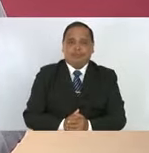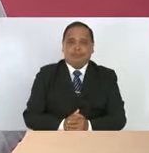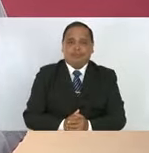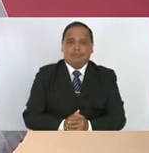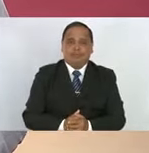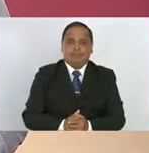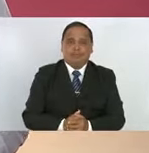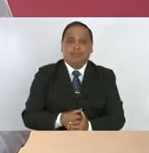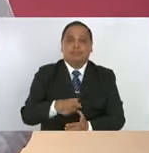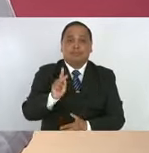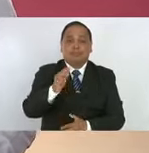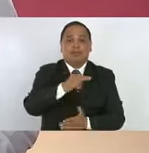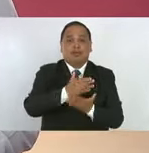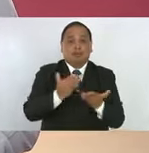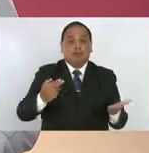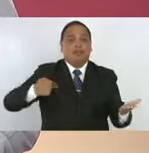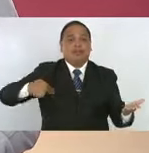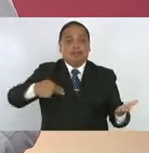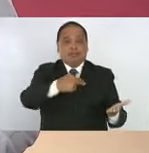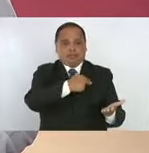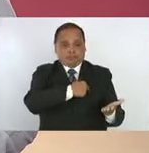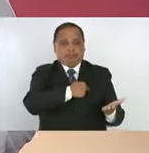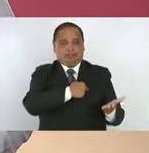y que nosotros